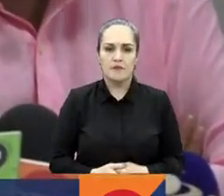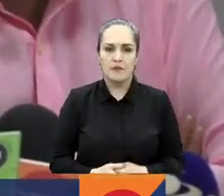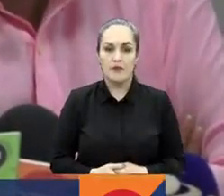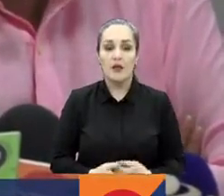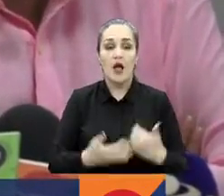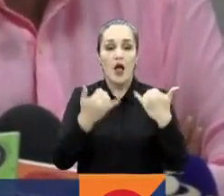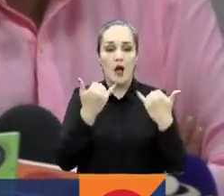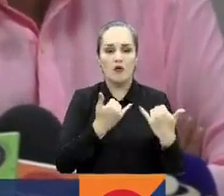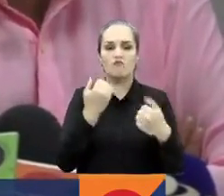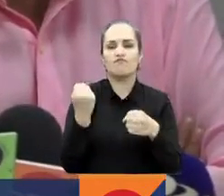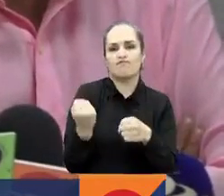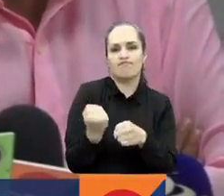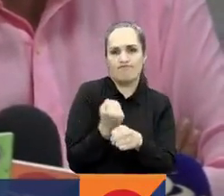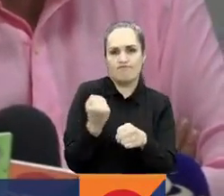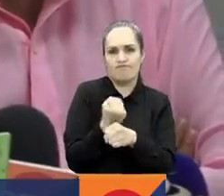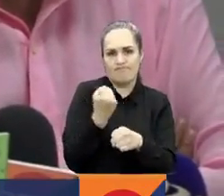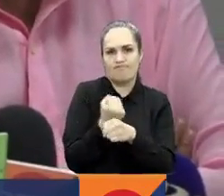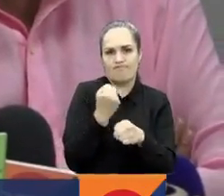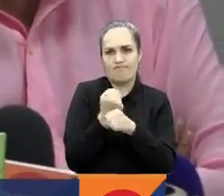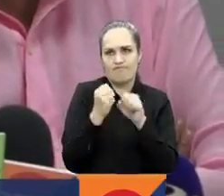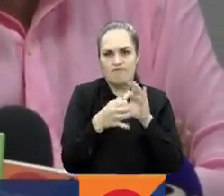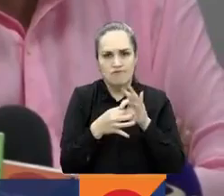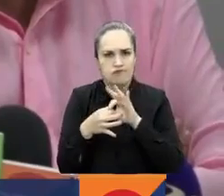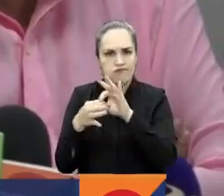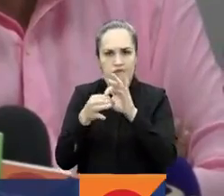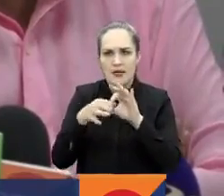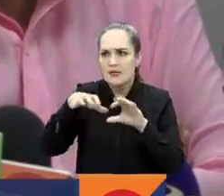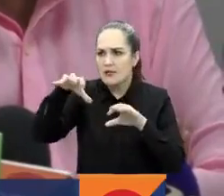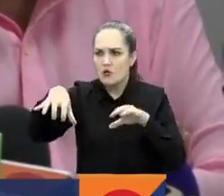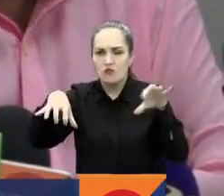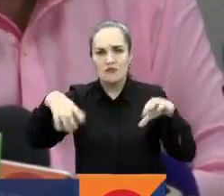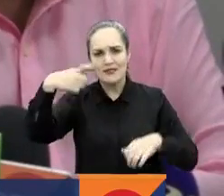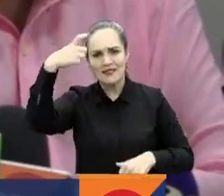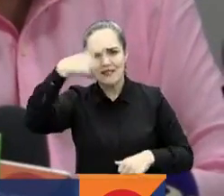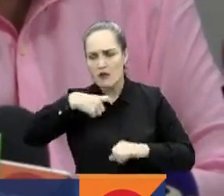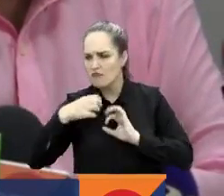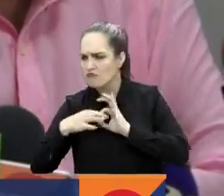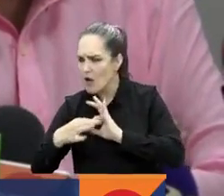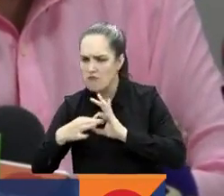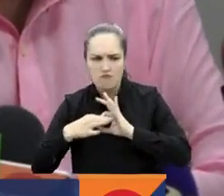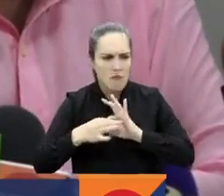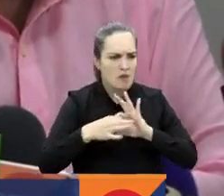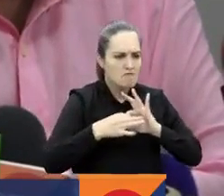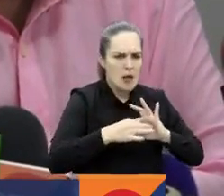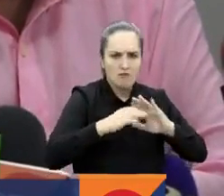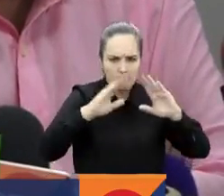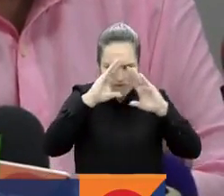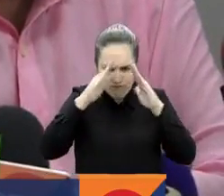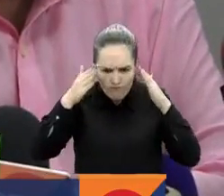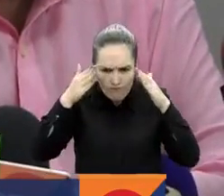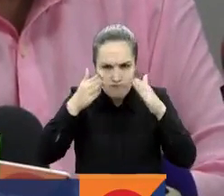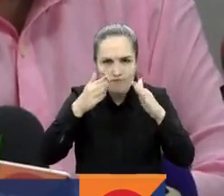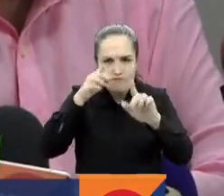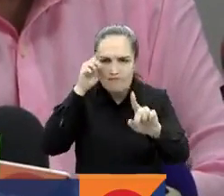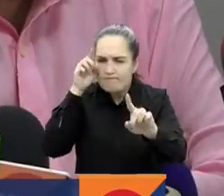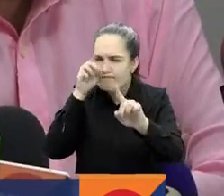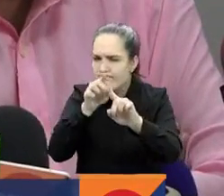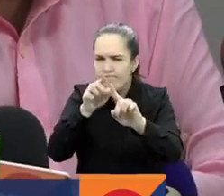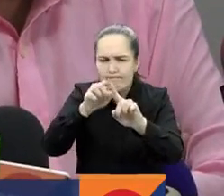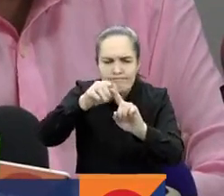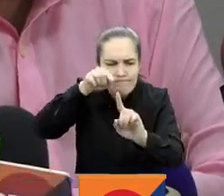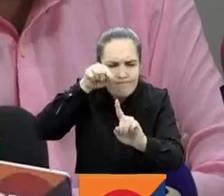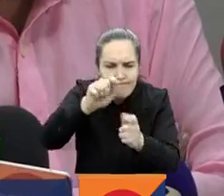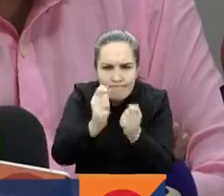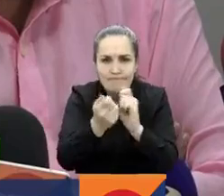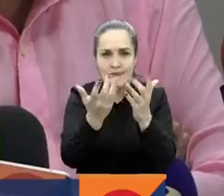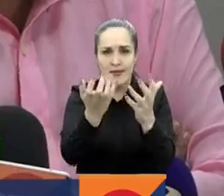trabajando con los distintos sectores de manera muy seria, pero también concentrados de fondo, porque como lo ha